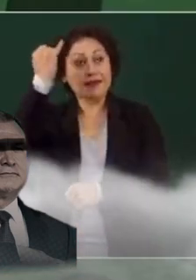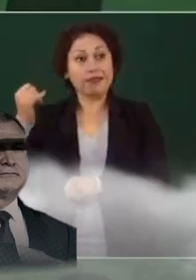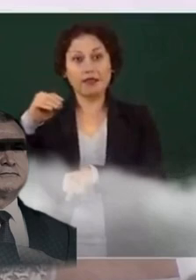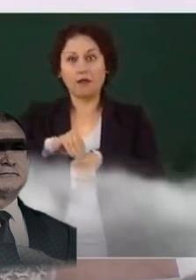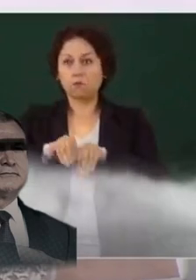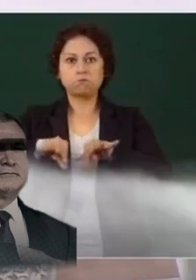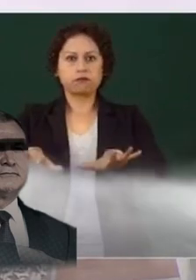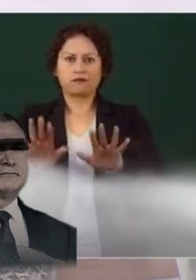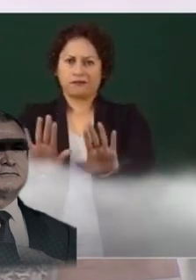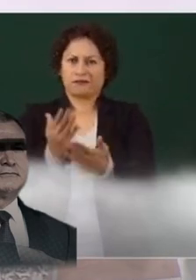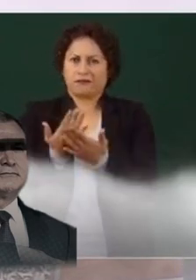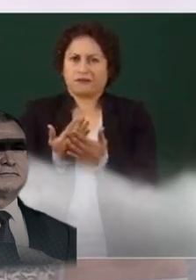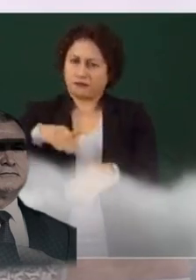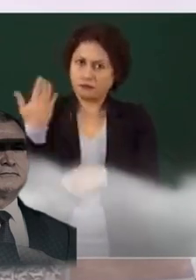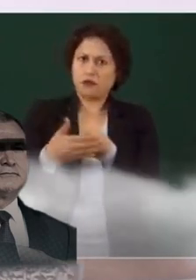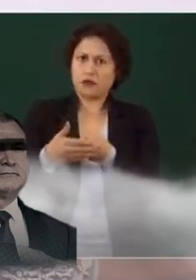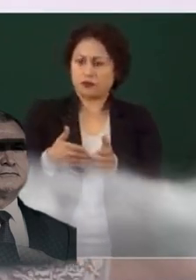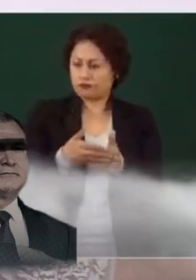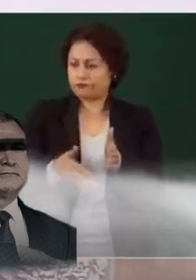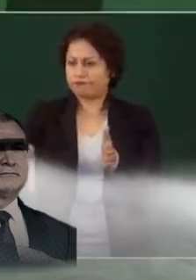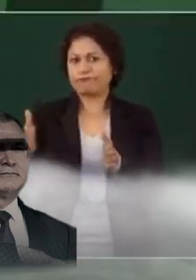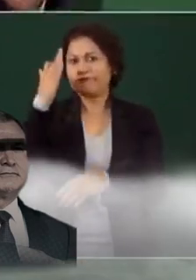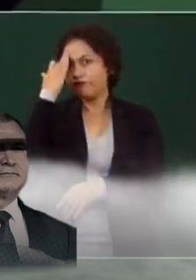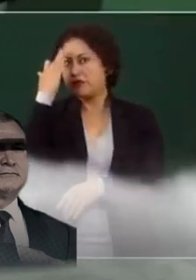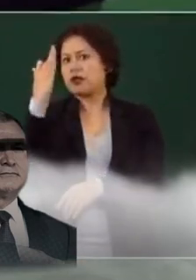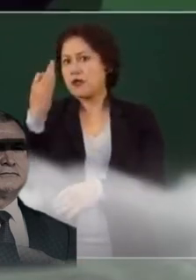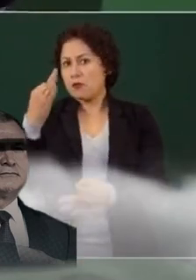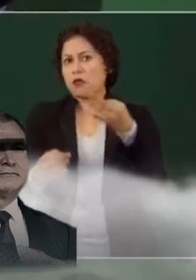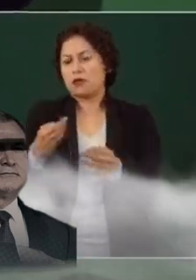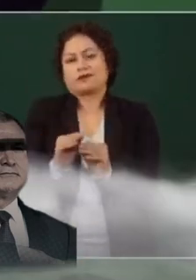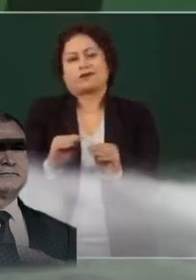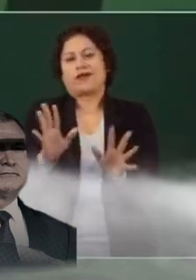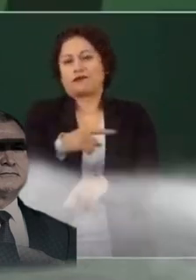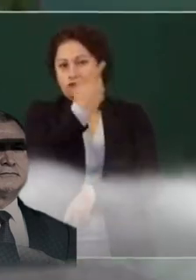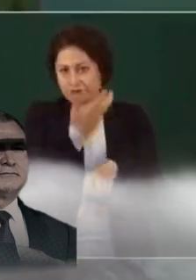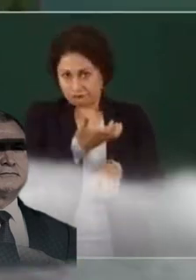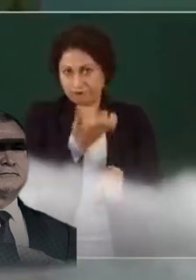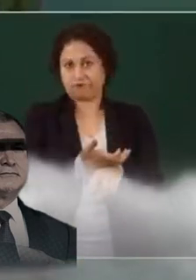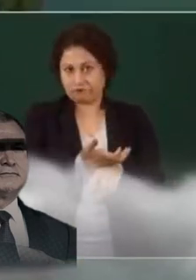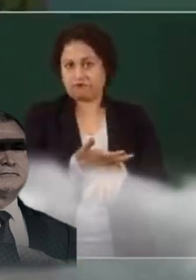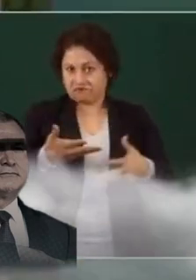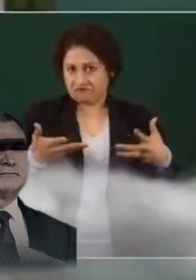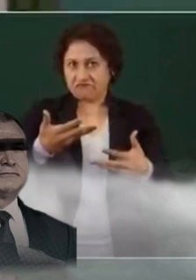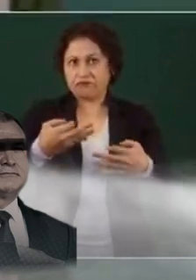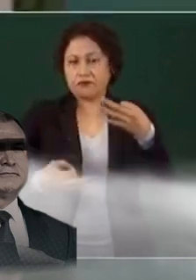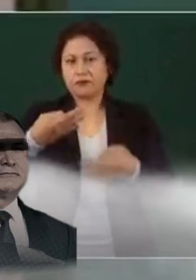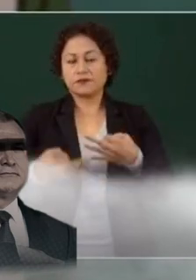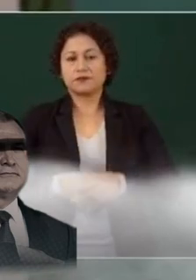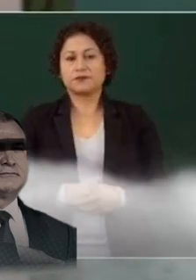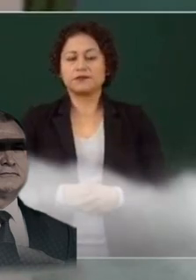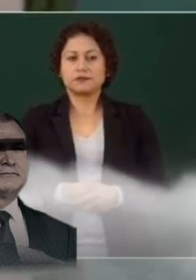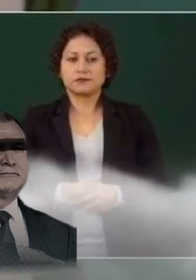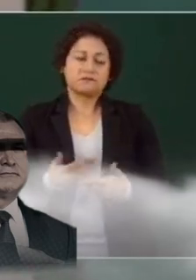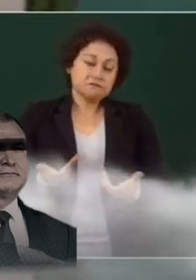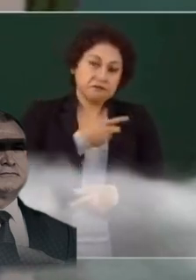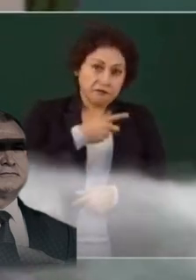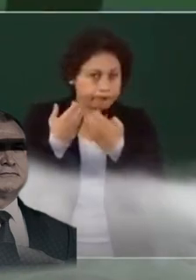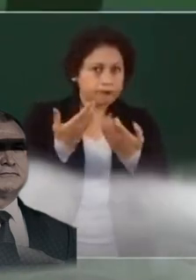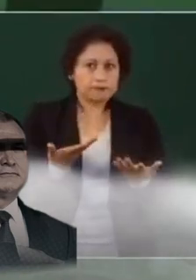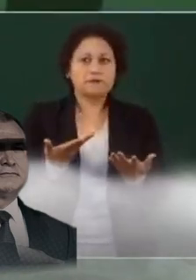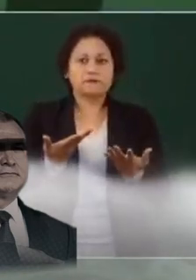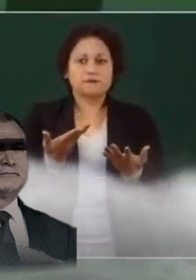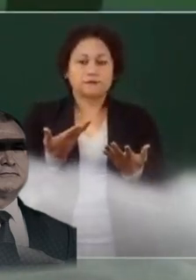se va a llevar a cabo un juicio desde luego Estados Unidos se tiene que analizar